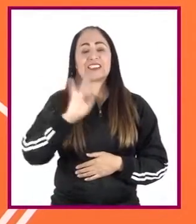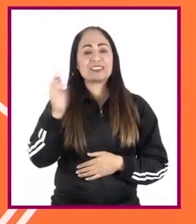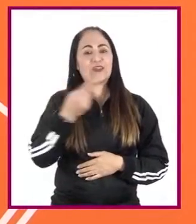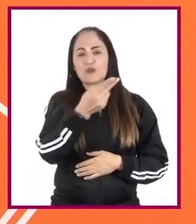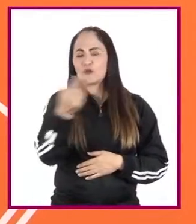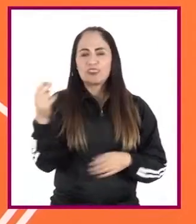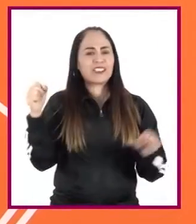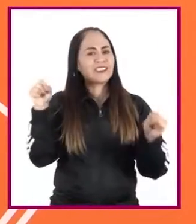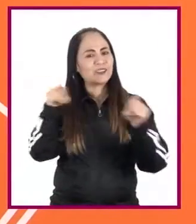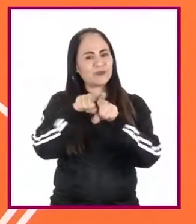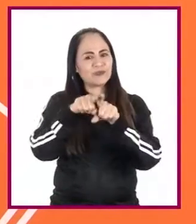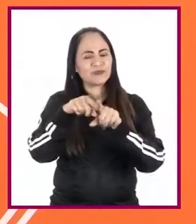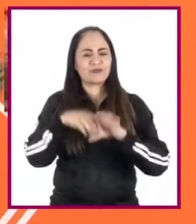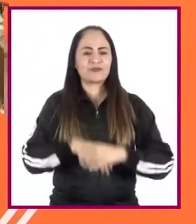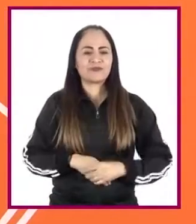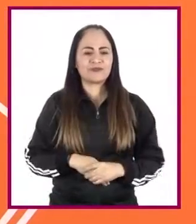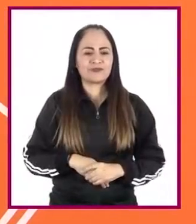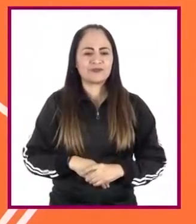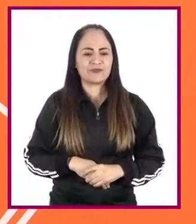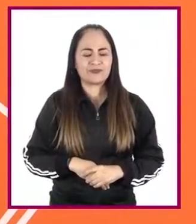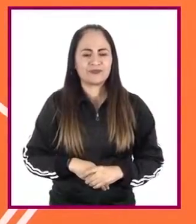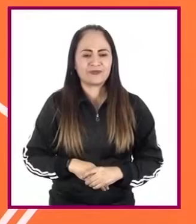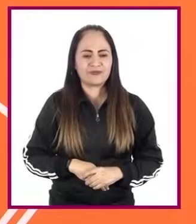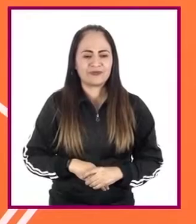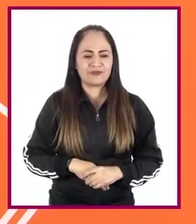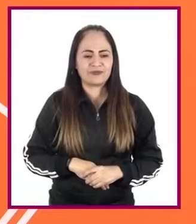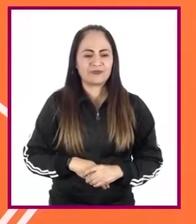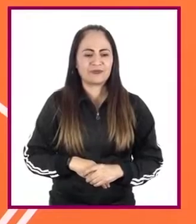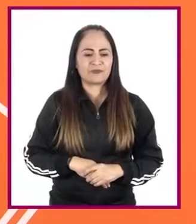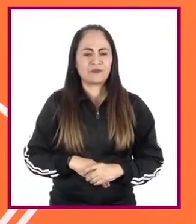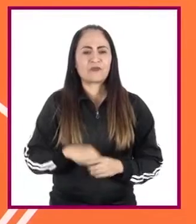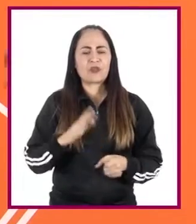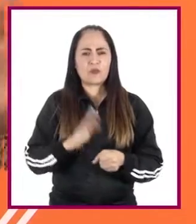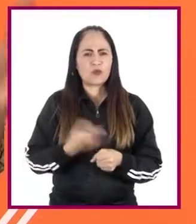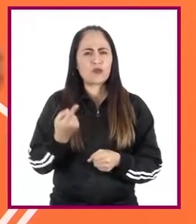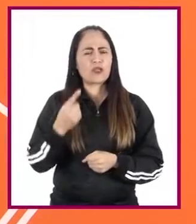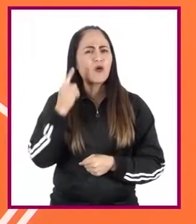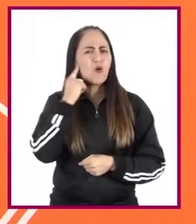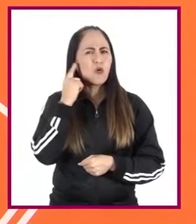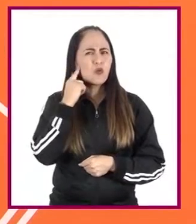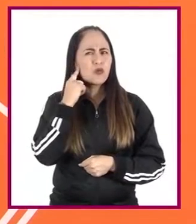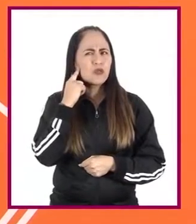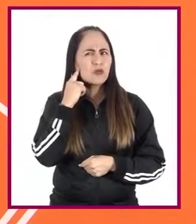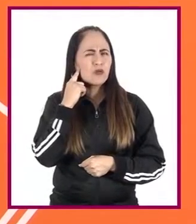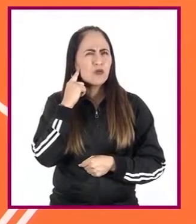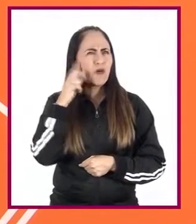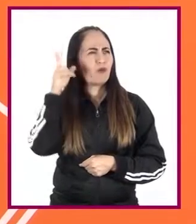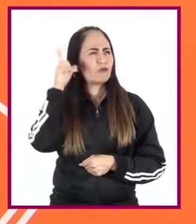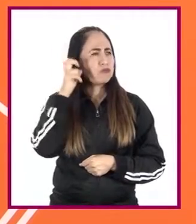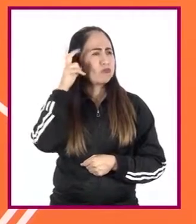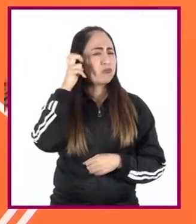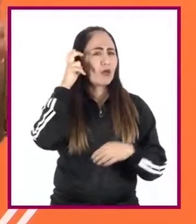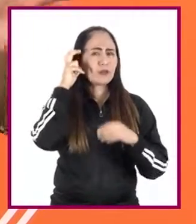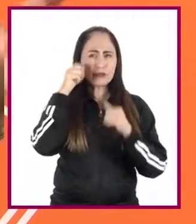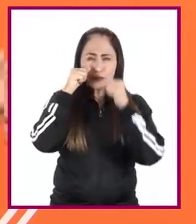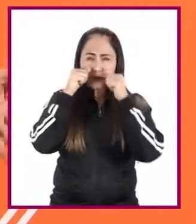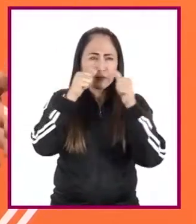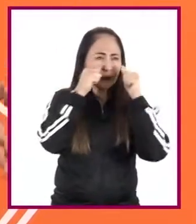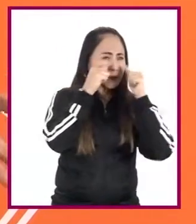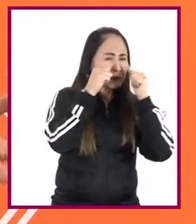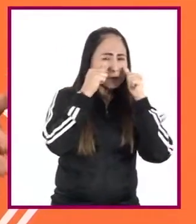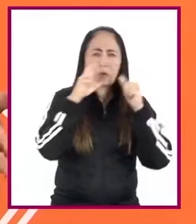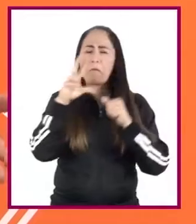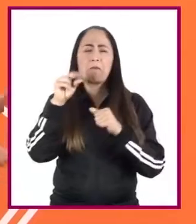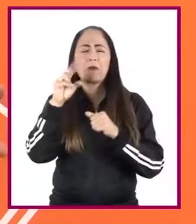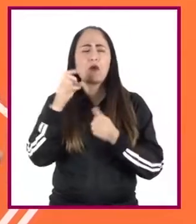lo mismo. Esto se debe a que nuestro oído percibe, pero no lo hace conscientemente. Simplemente recrea